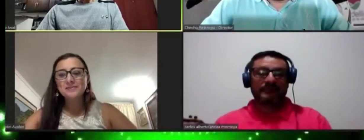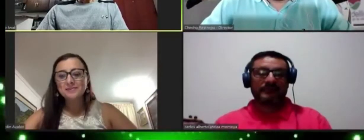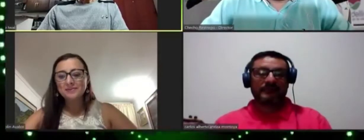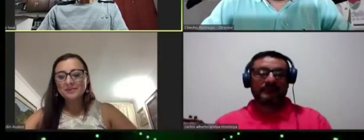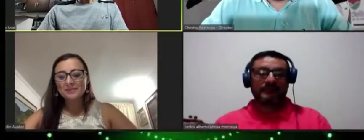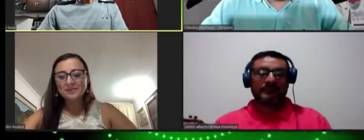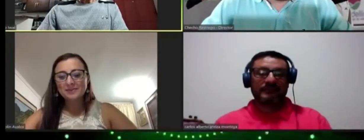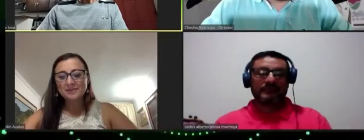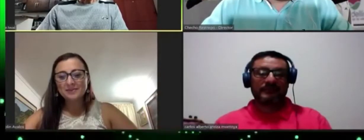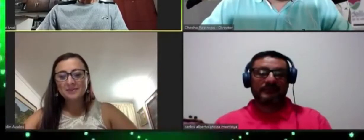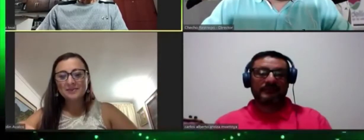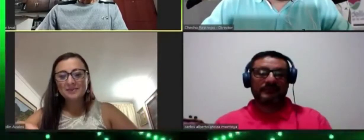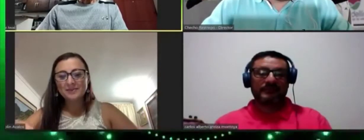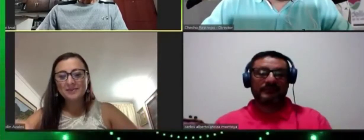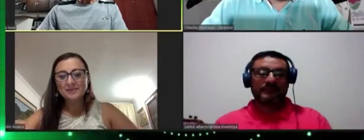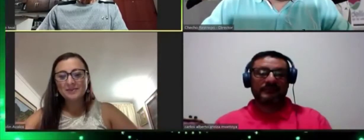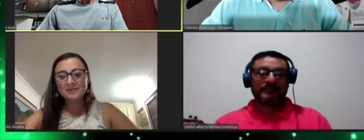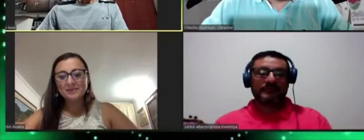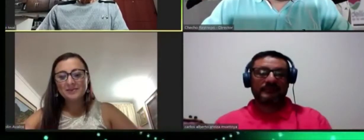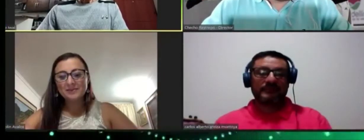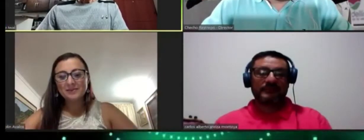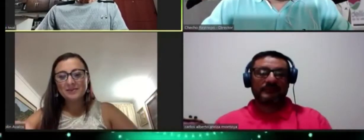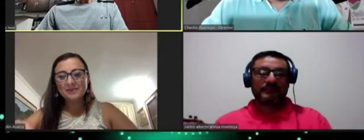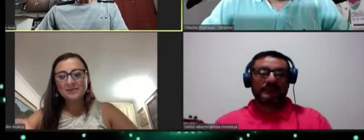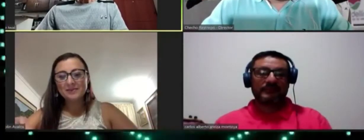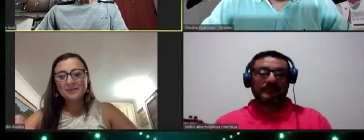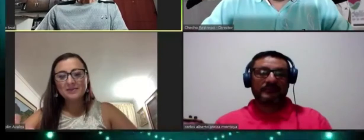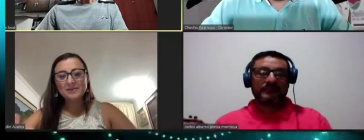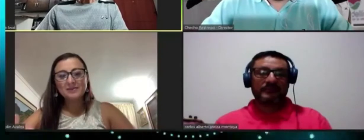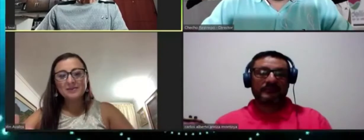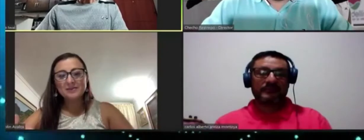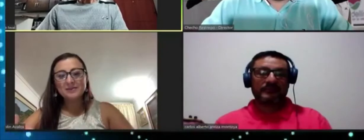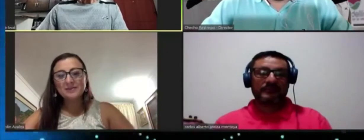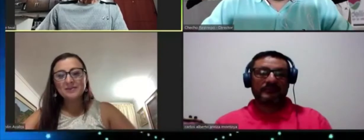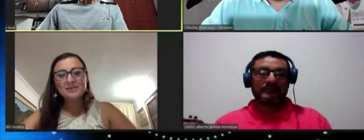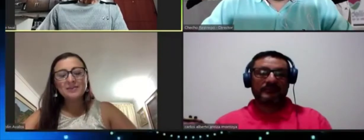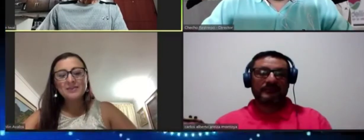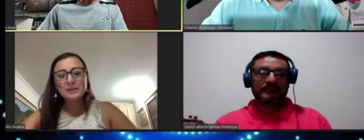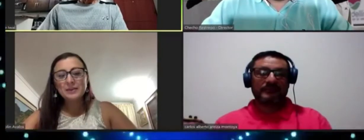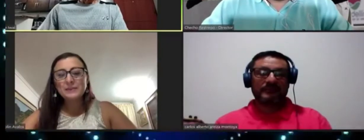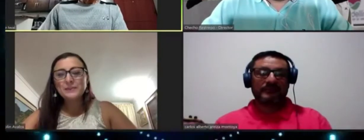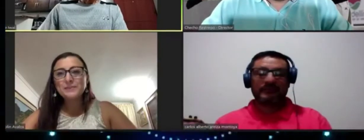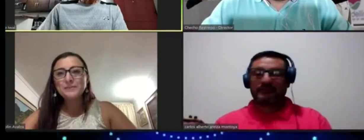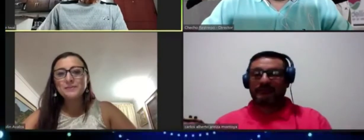me fui a Venezuela, más o menos como 8 años.